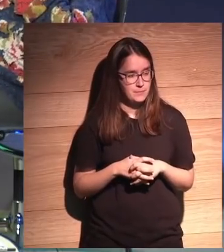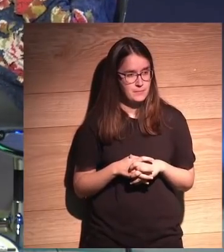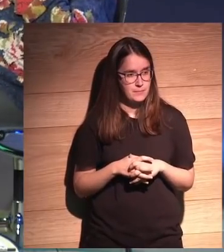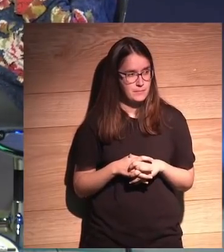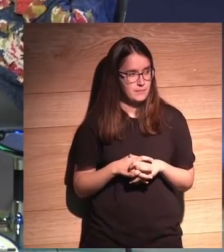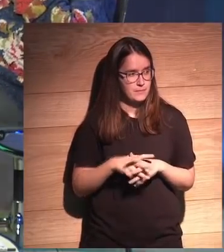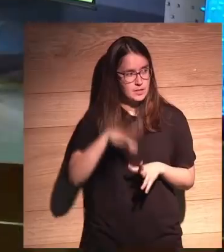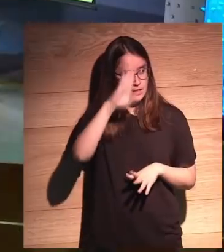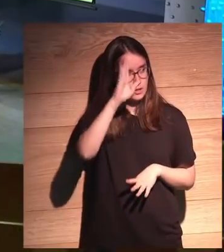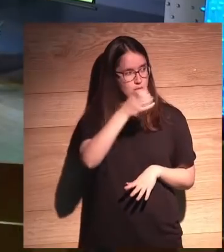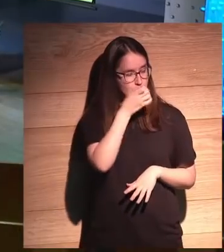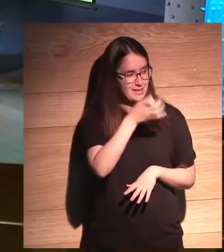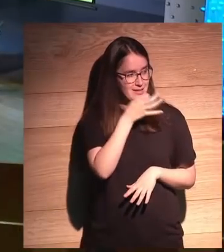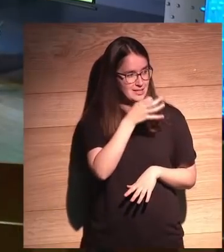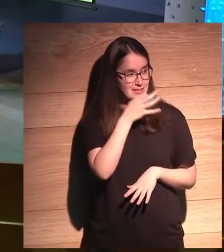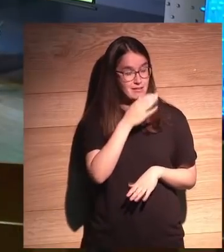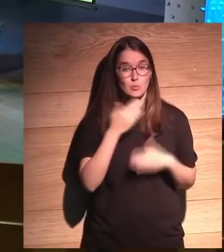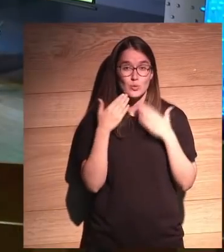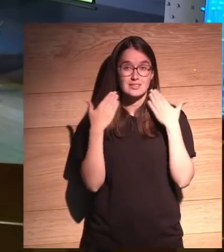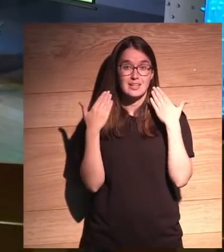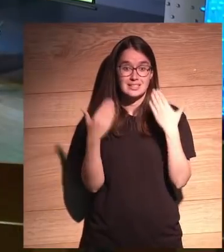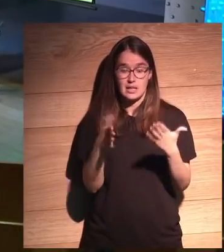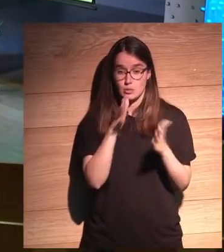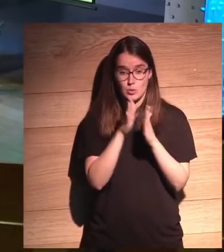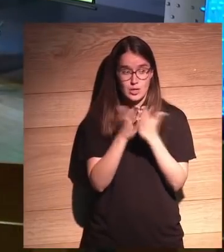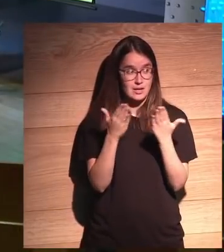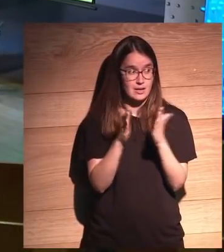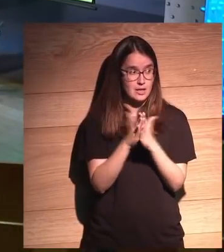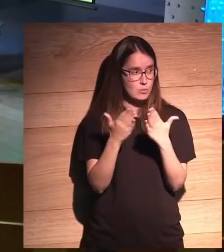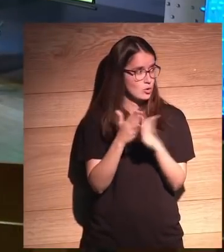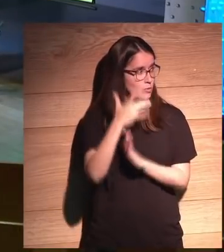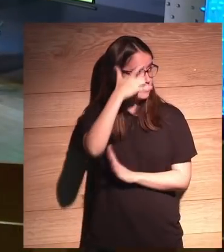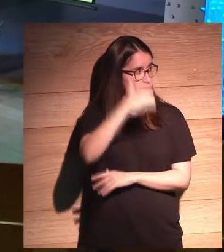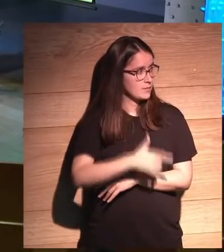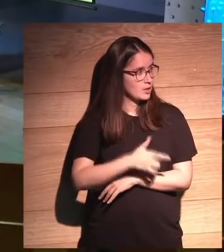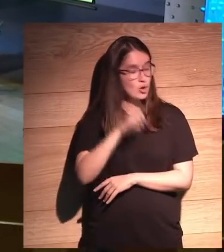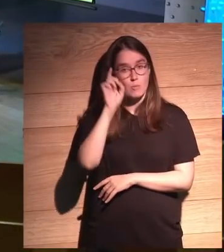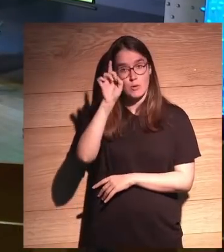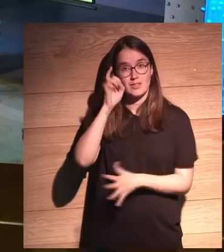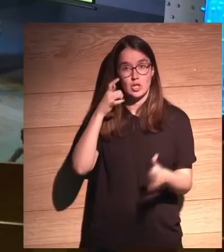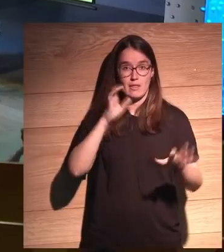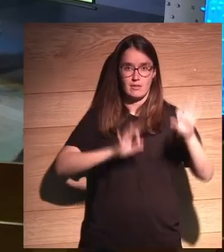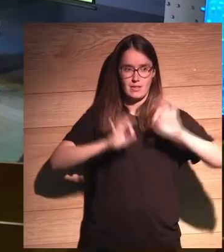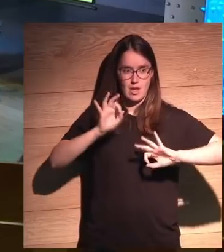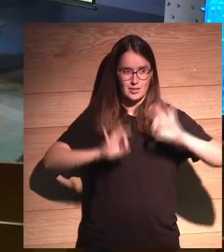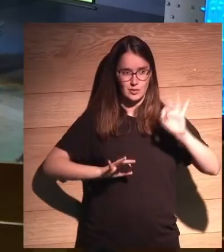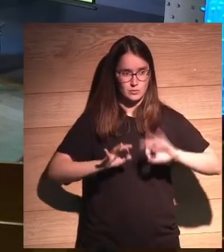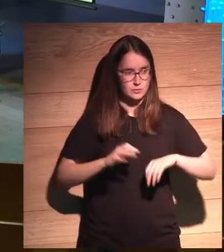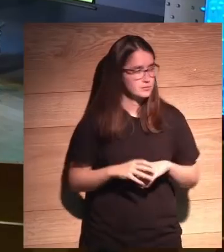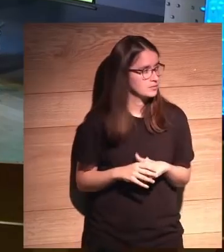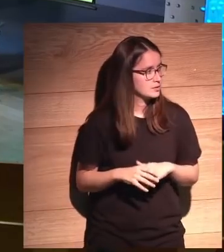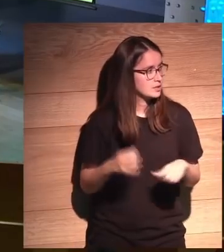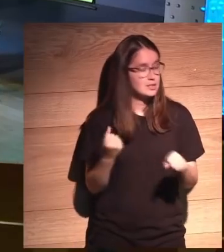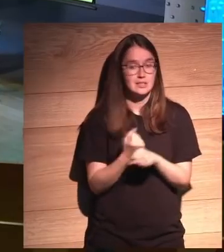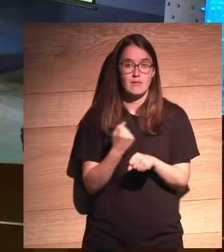Buenas tardes. Buenas tardes. Te doy las gracias por este libro. Soy maestra de teatro.